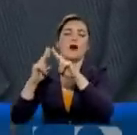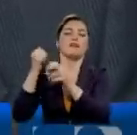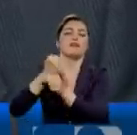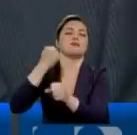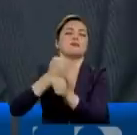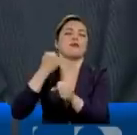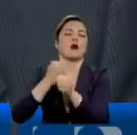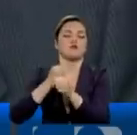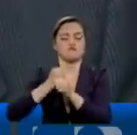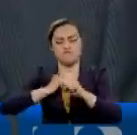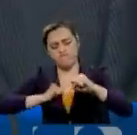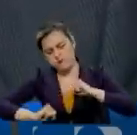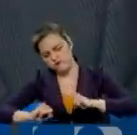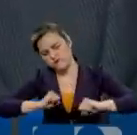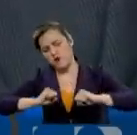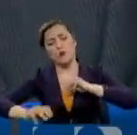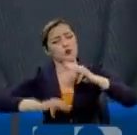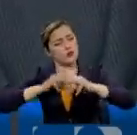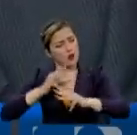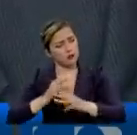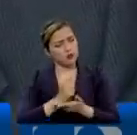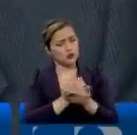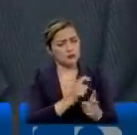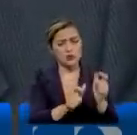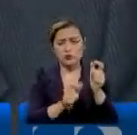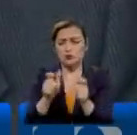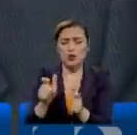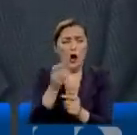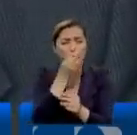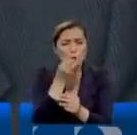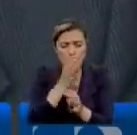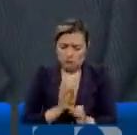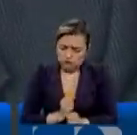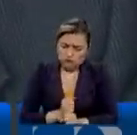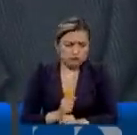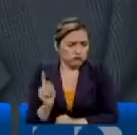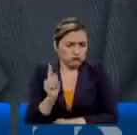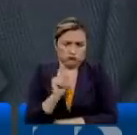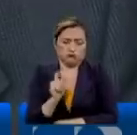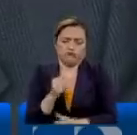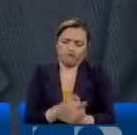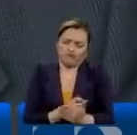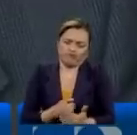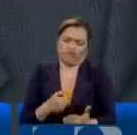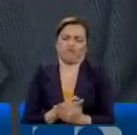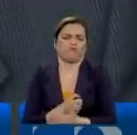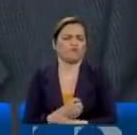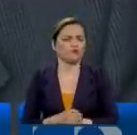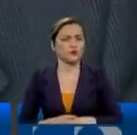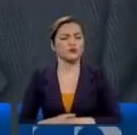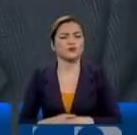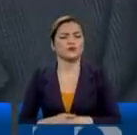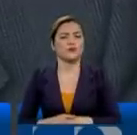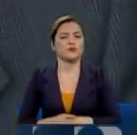de los esfuerzos que hacemos a nivel mundial, a nivel de cada país para luchar contra el hambre,